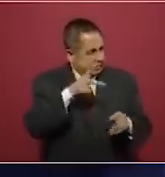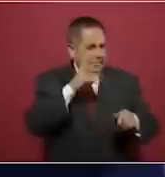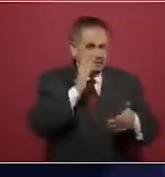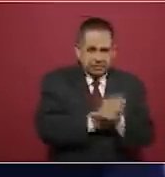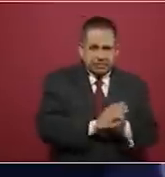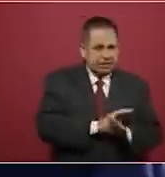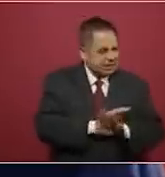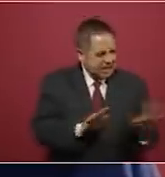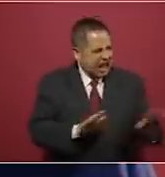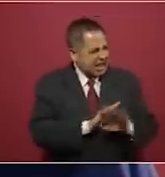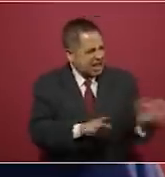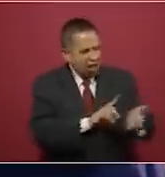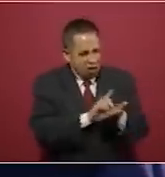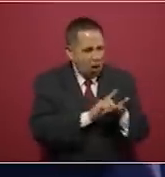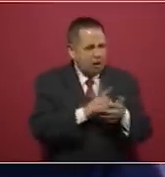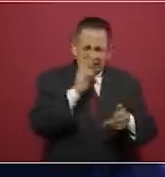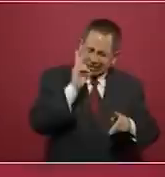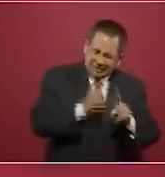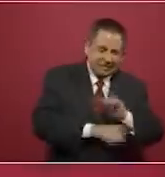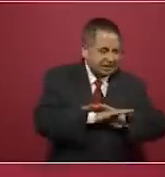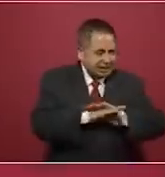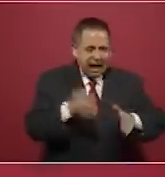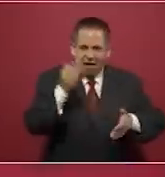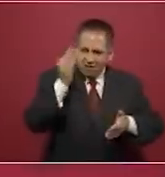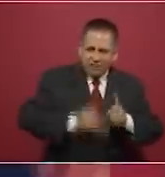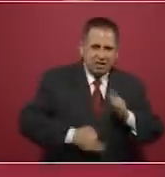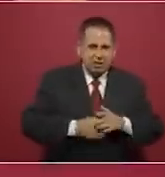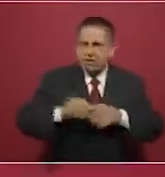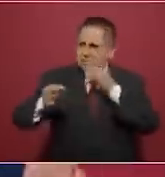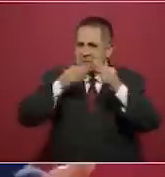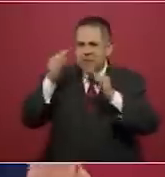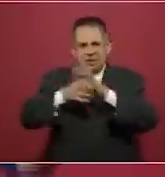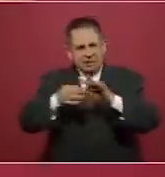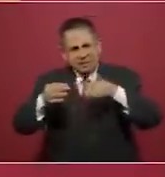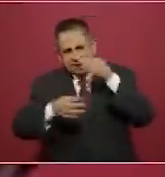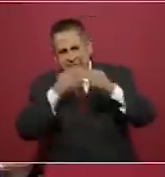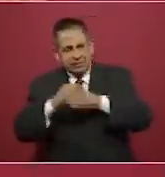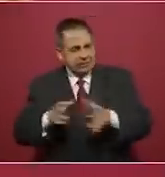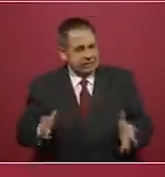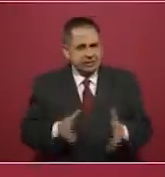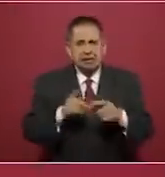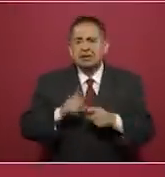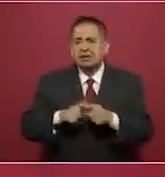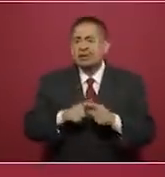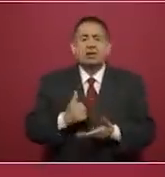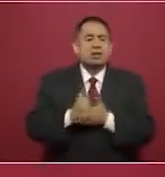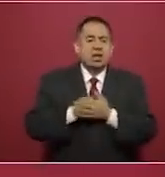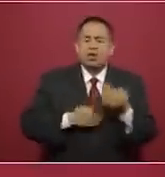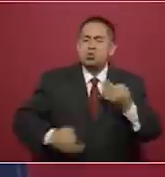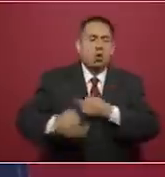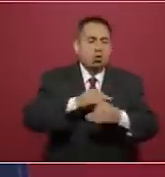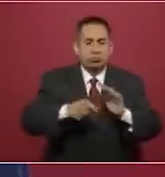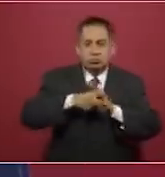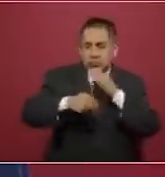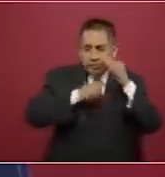desalentar el consumo de drogas por una gran campaña en la que nos van a ayudar todos los